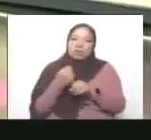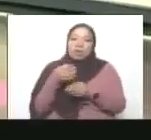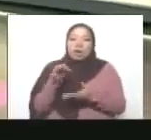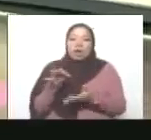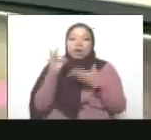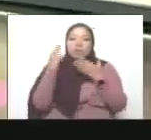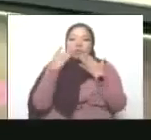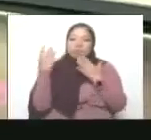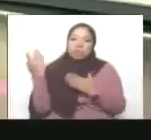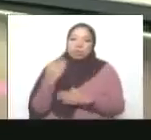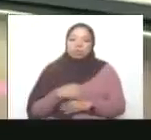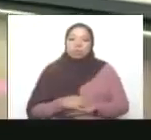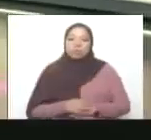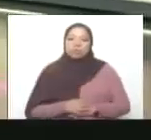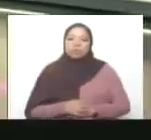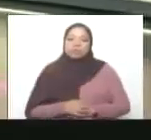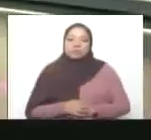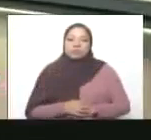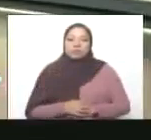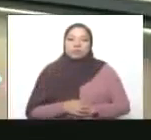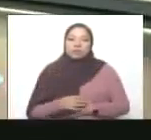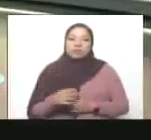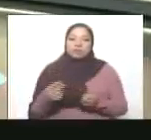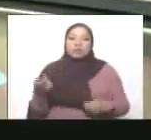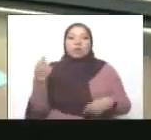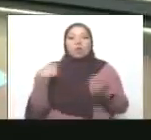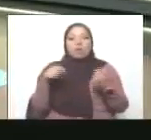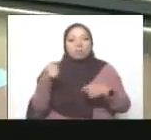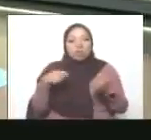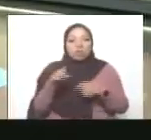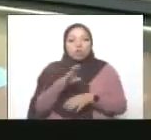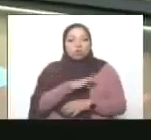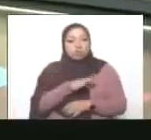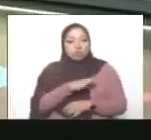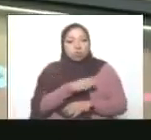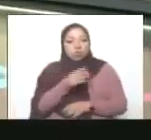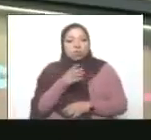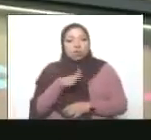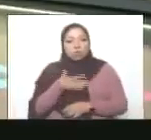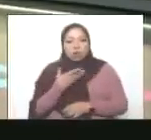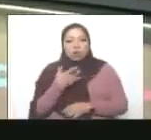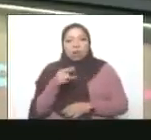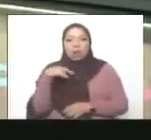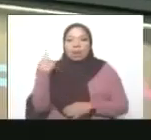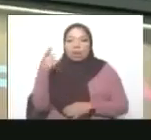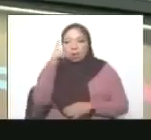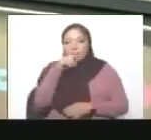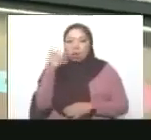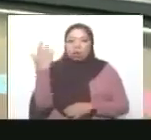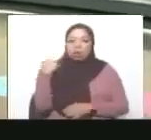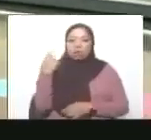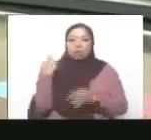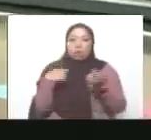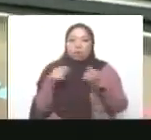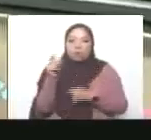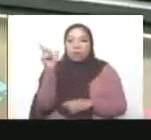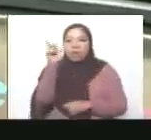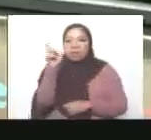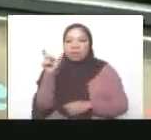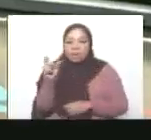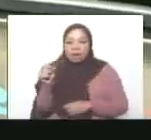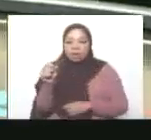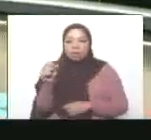comandante, fíjense. Ella vendió su producto el año pasado a unos compradores de Italia y